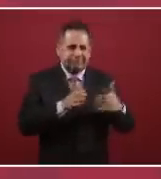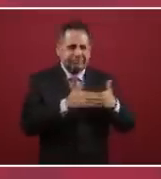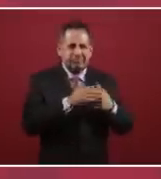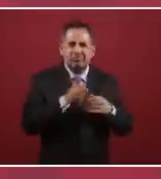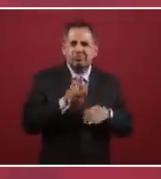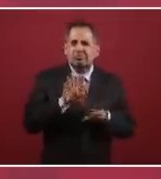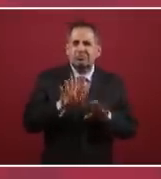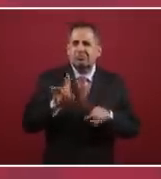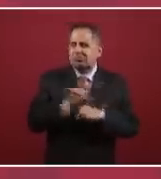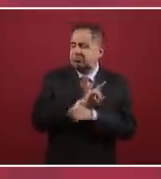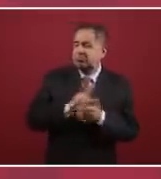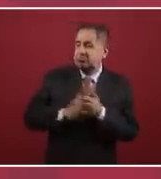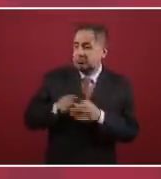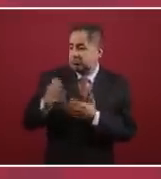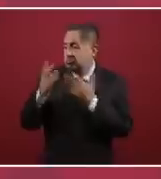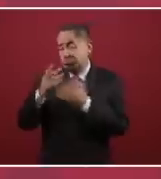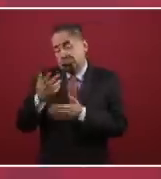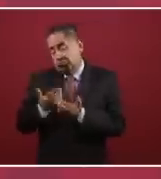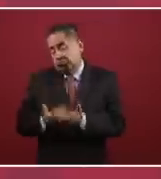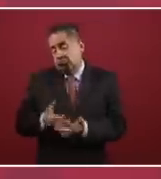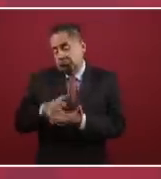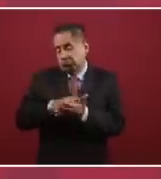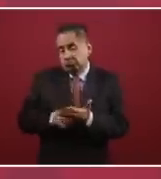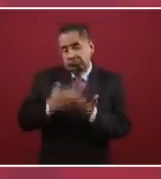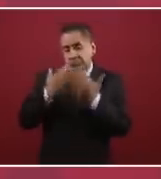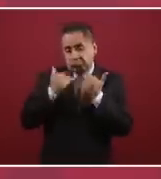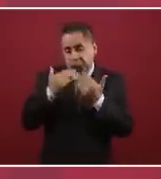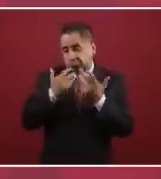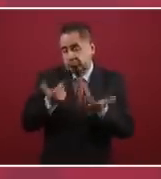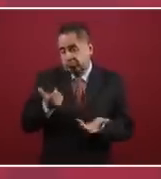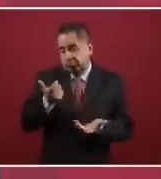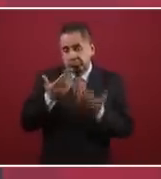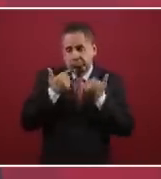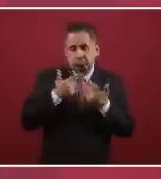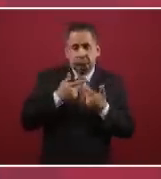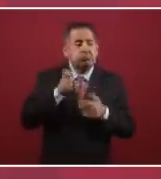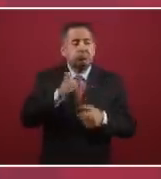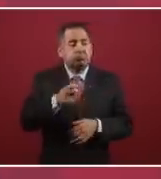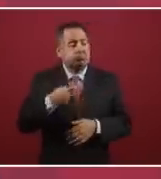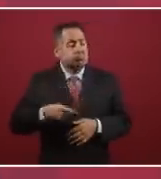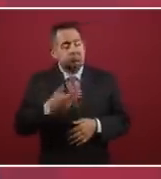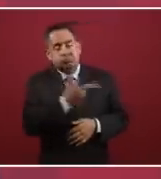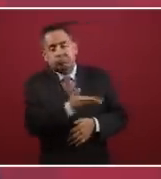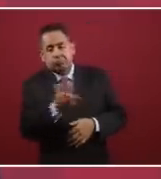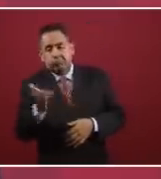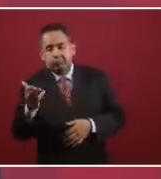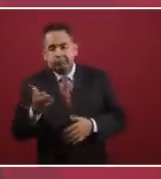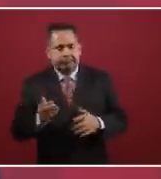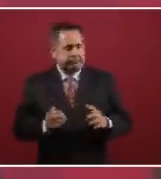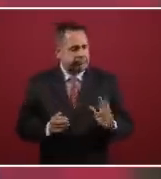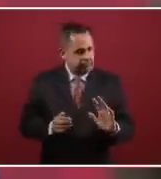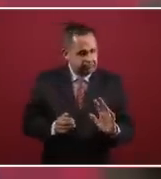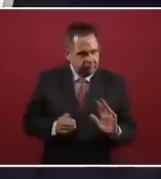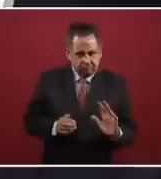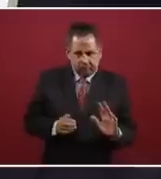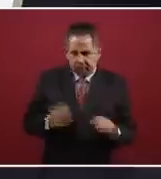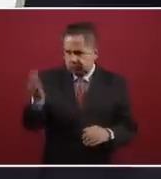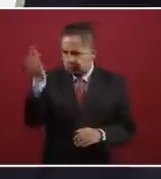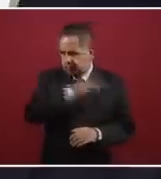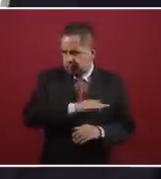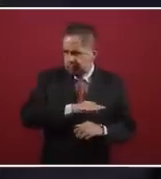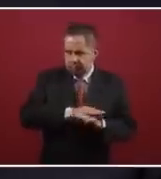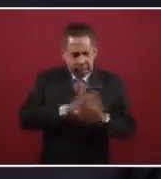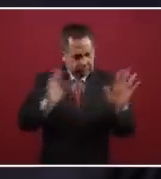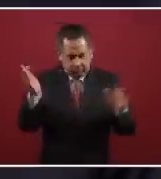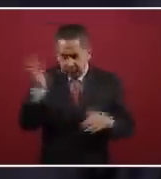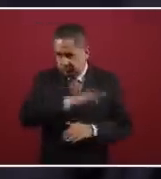Hay austeridad y por eso se está despidiendo trabajadores. Falso.